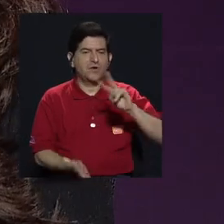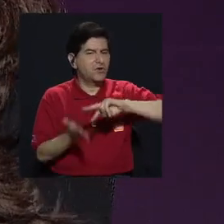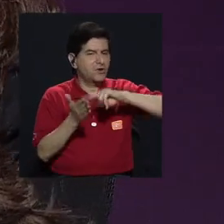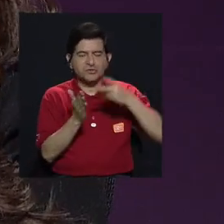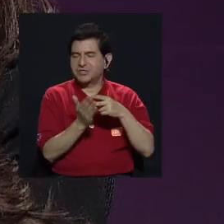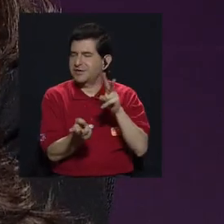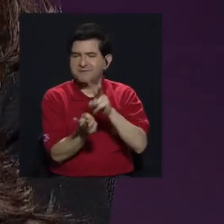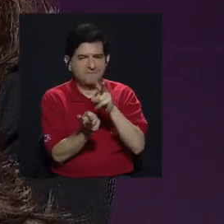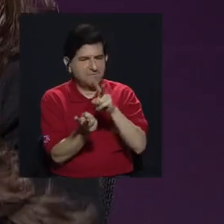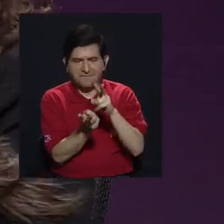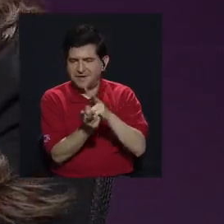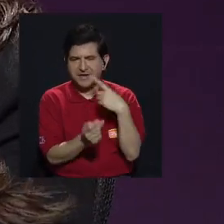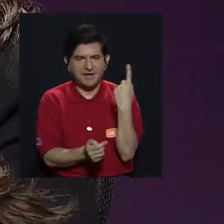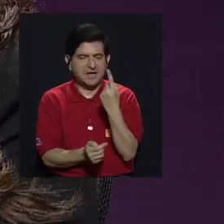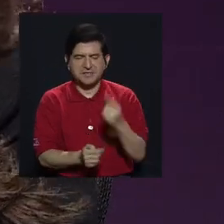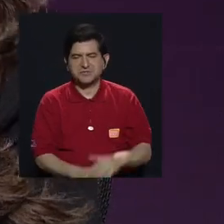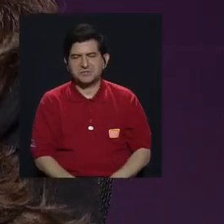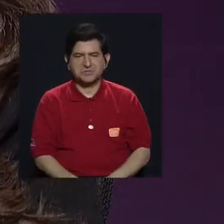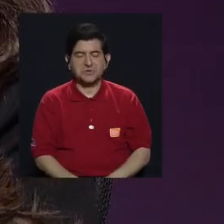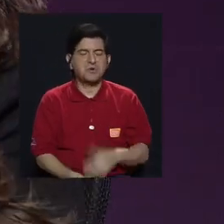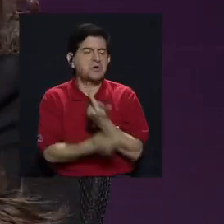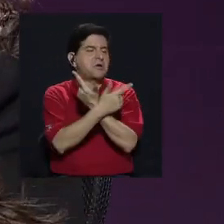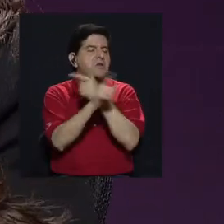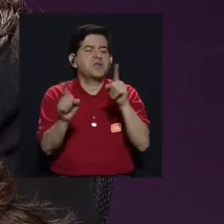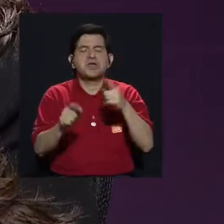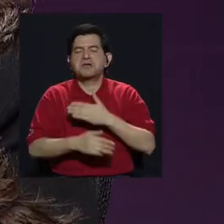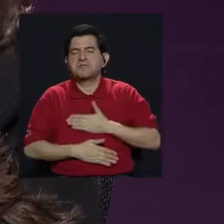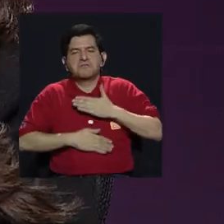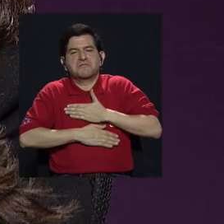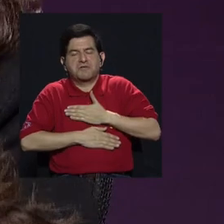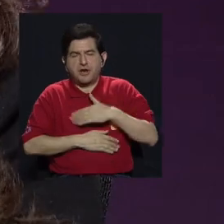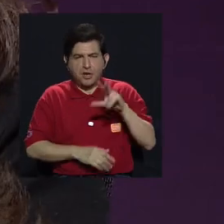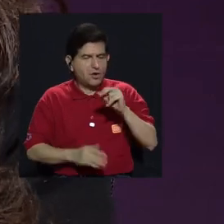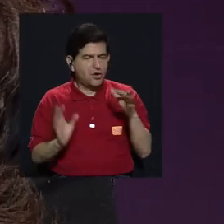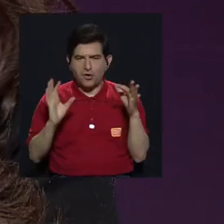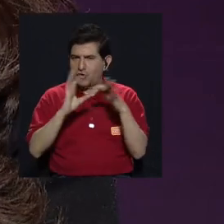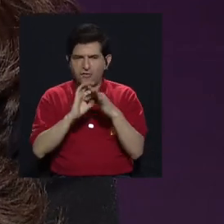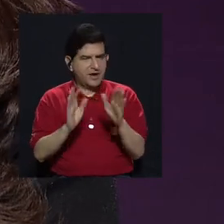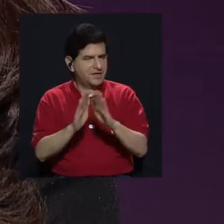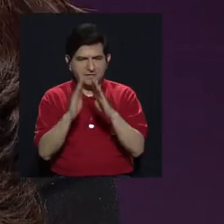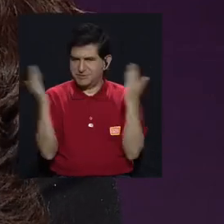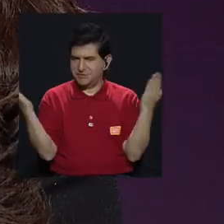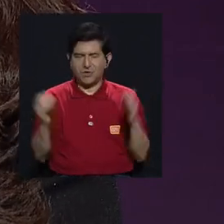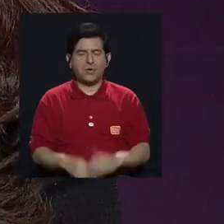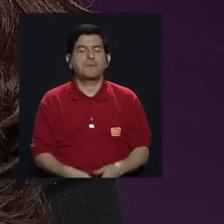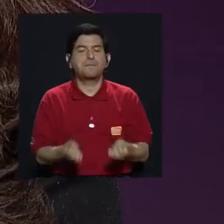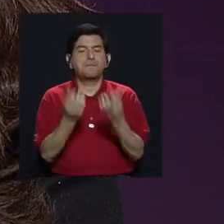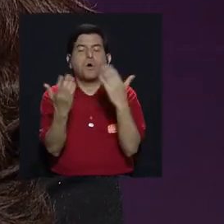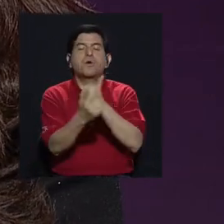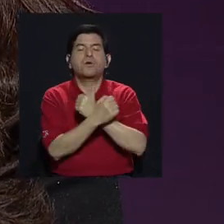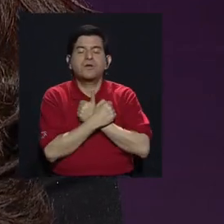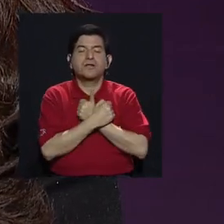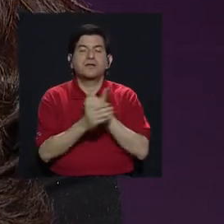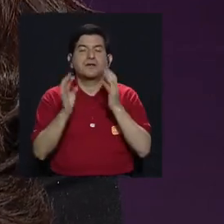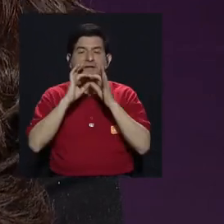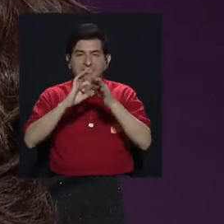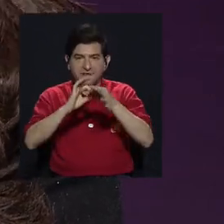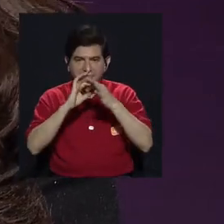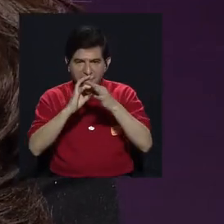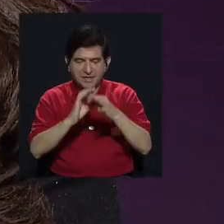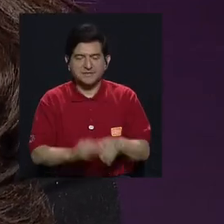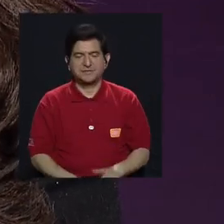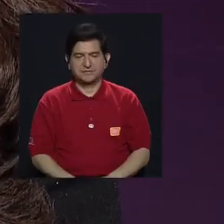sexo, poliamor no es solamente salir, la vida libre, me divertí, no son relaciones abiertas. El poliamor son relaciones